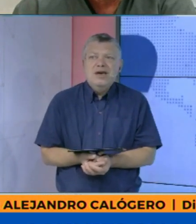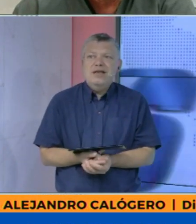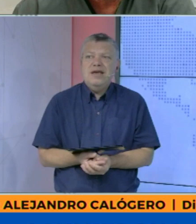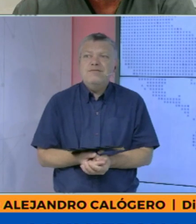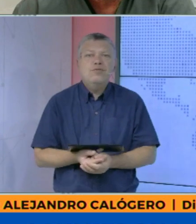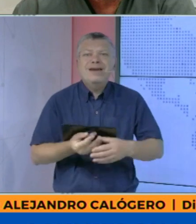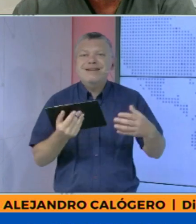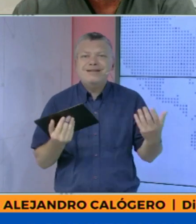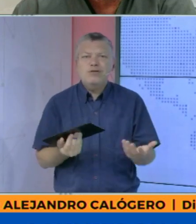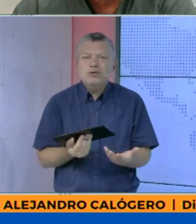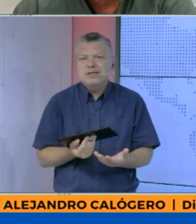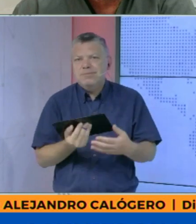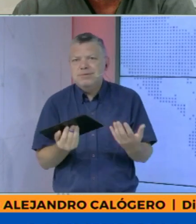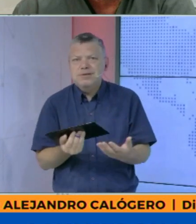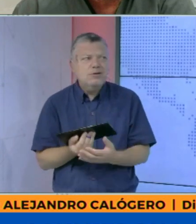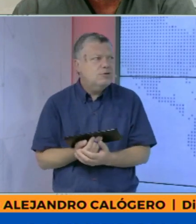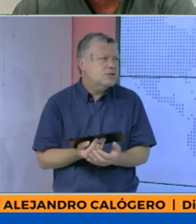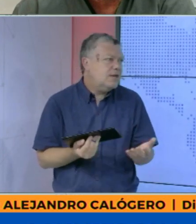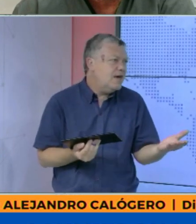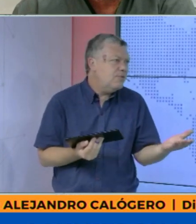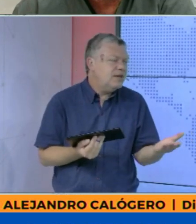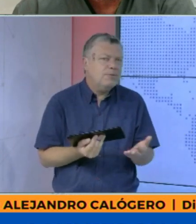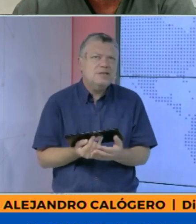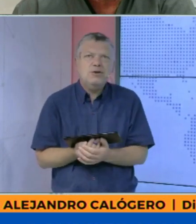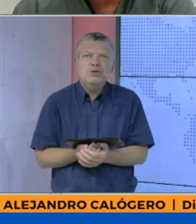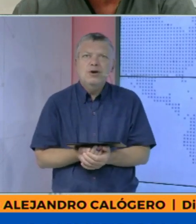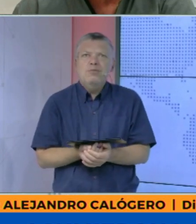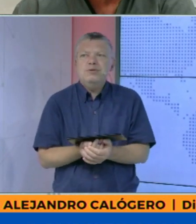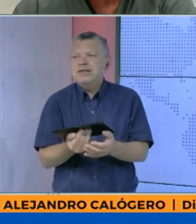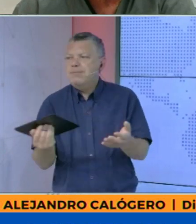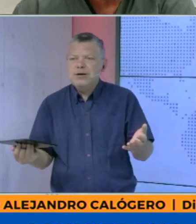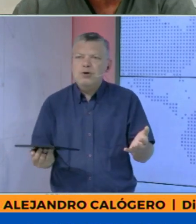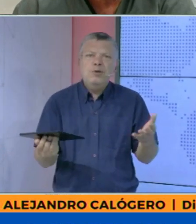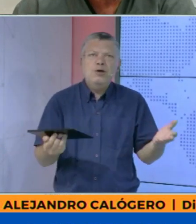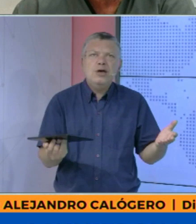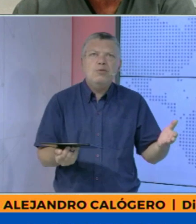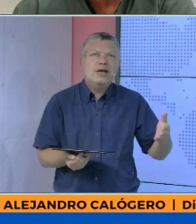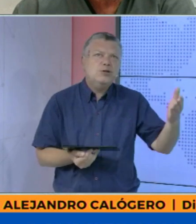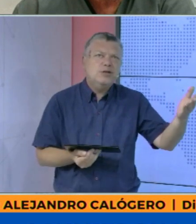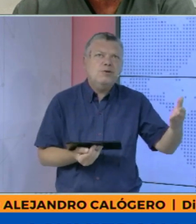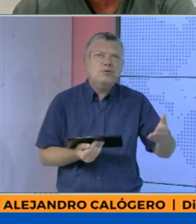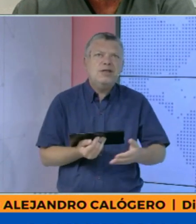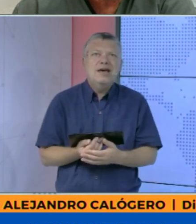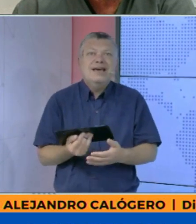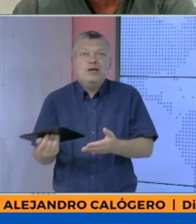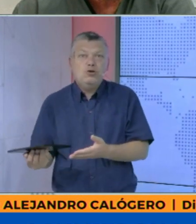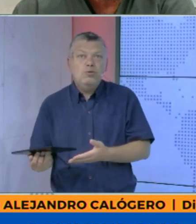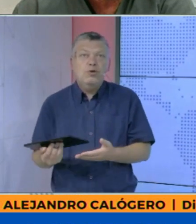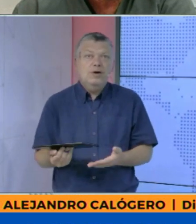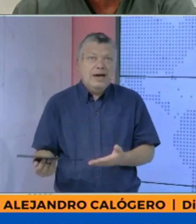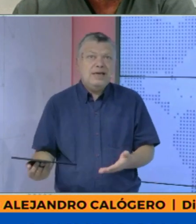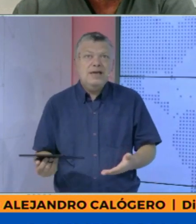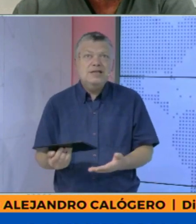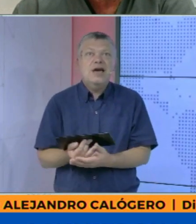que informar tantas cosas. Ya, o explicar. Claro, viste que por allí cuando vos estás, por ejemplo, en los medios de comunicación y tenés una autoridad que